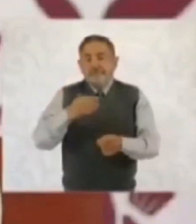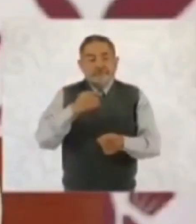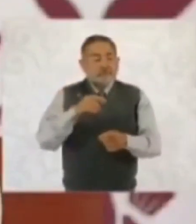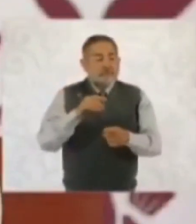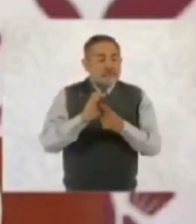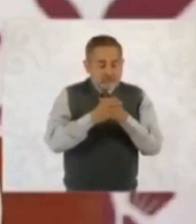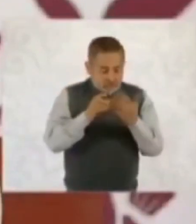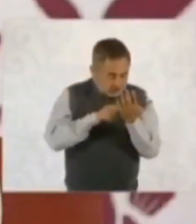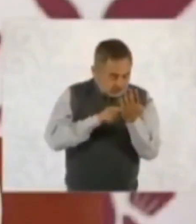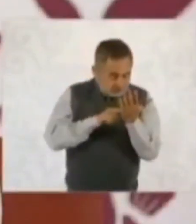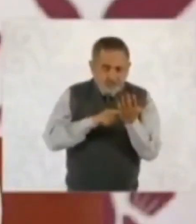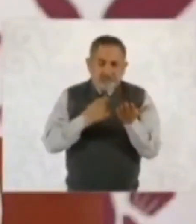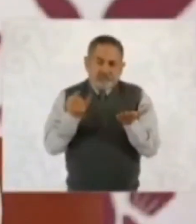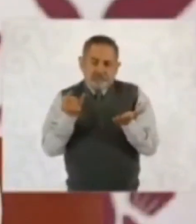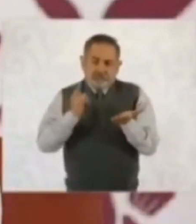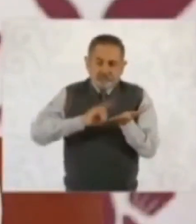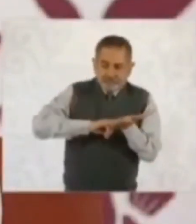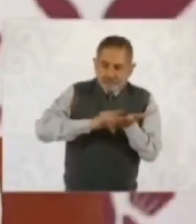van a etiquetar